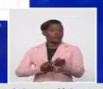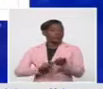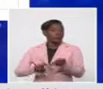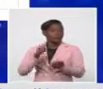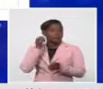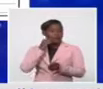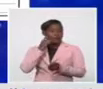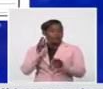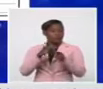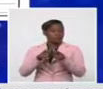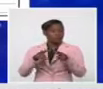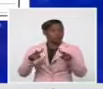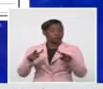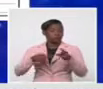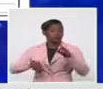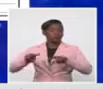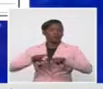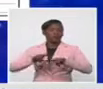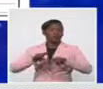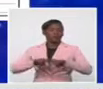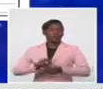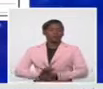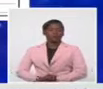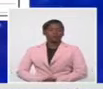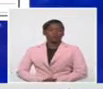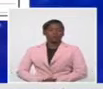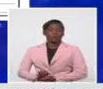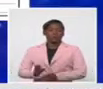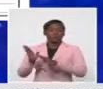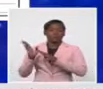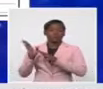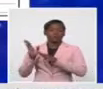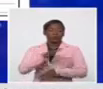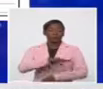incidencia de Cuba, La Habana, su curva que se ve ahí